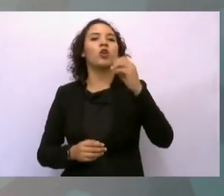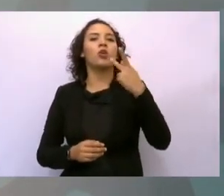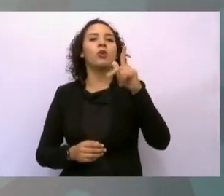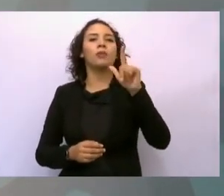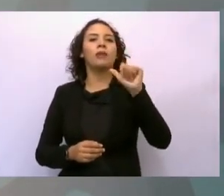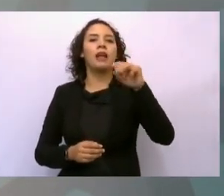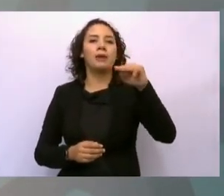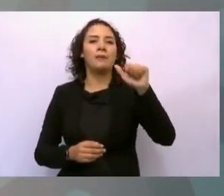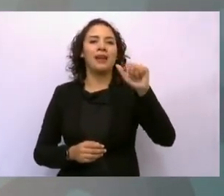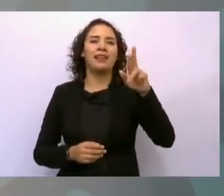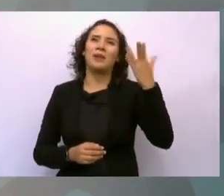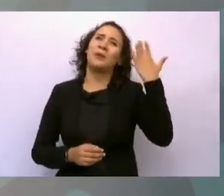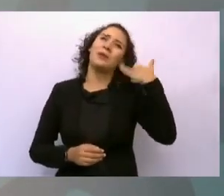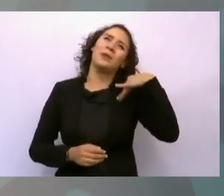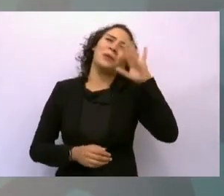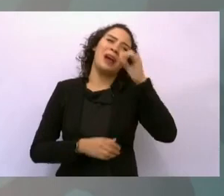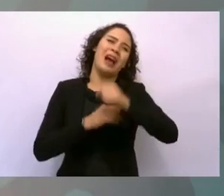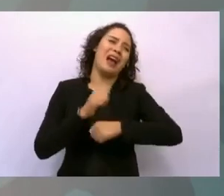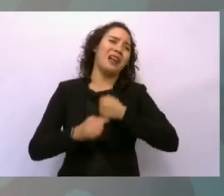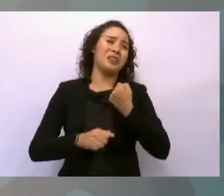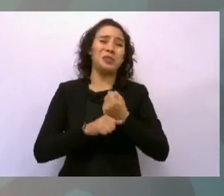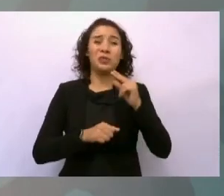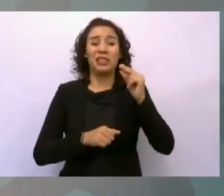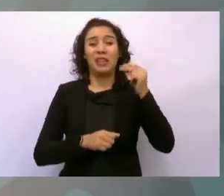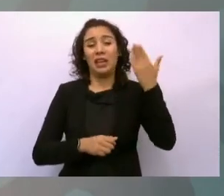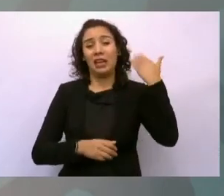en los años 80,